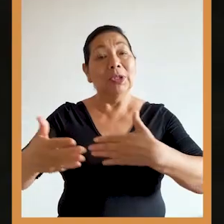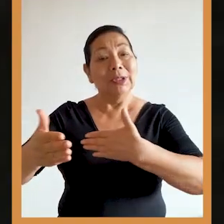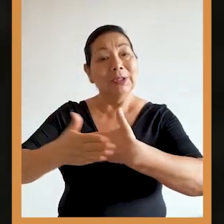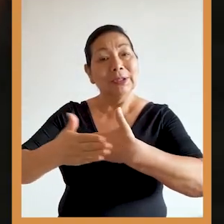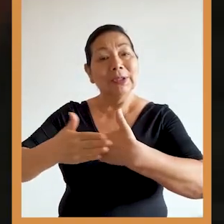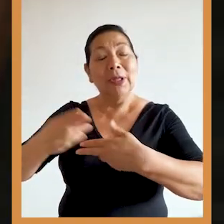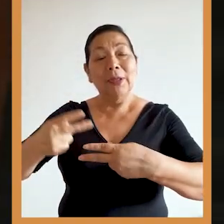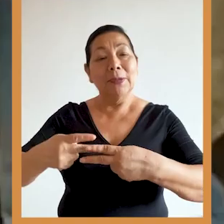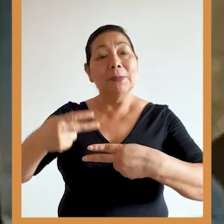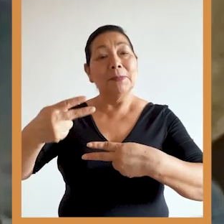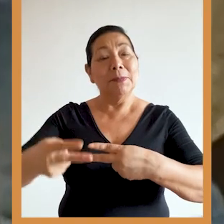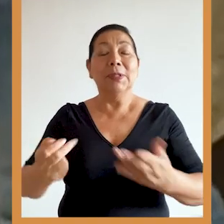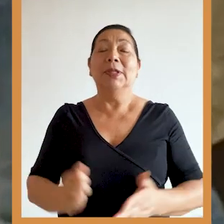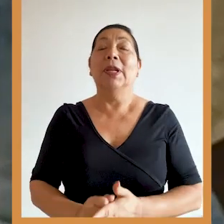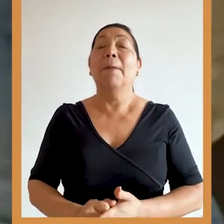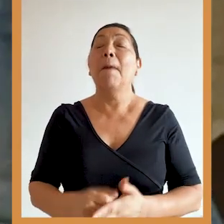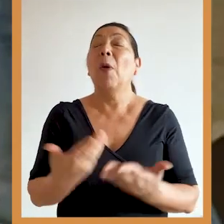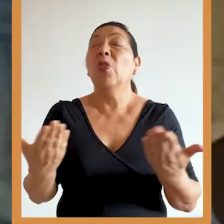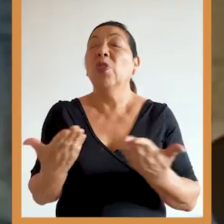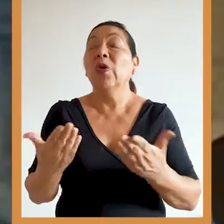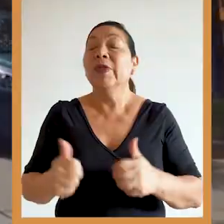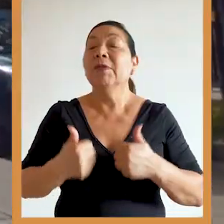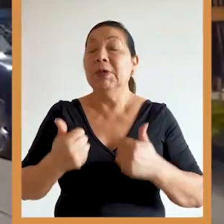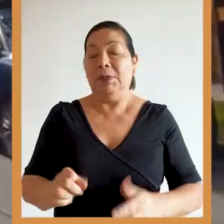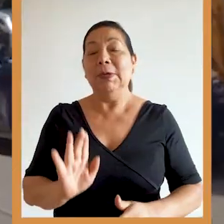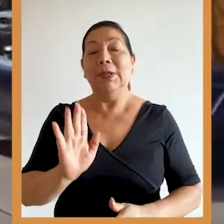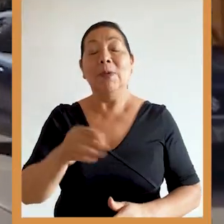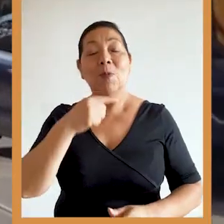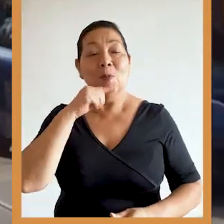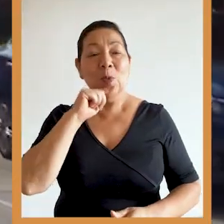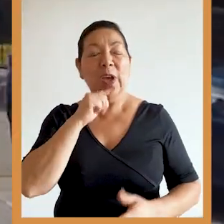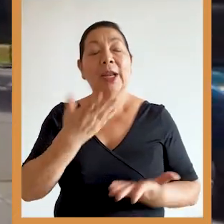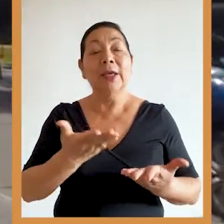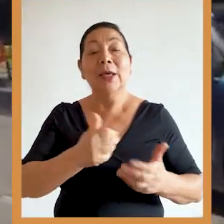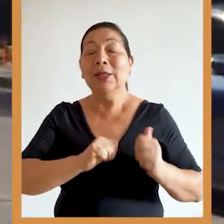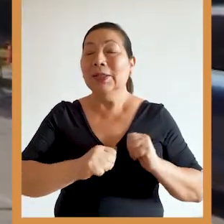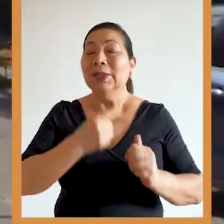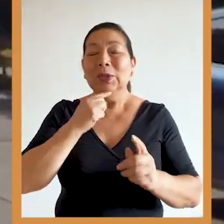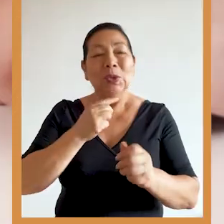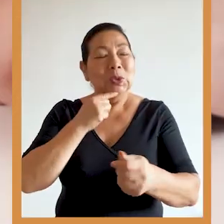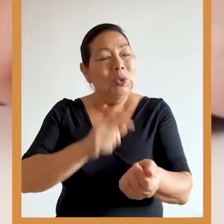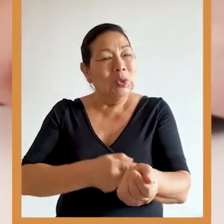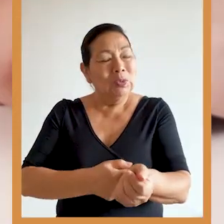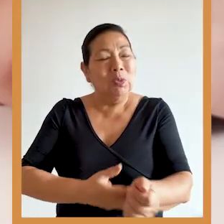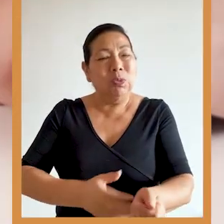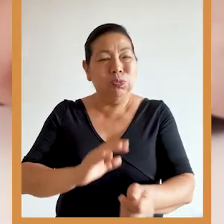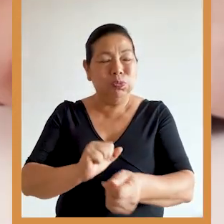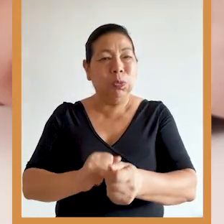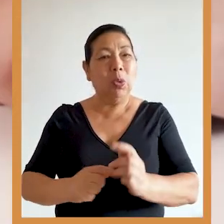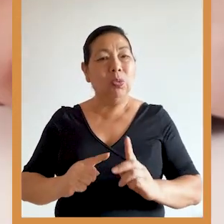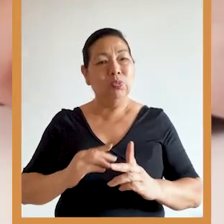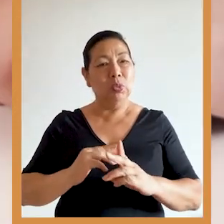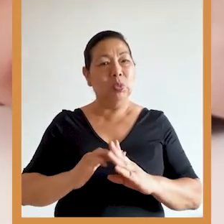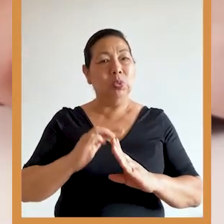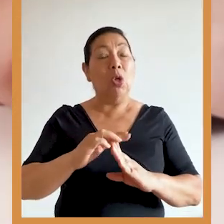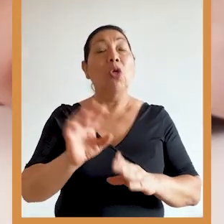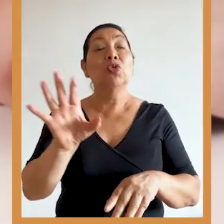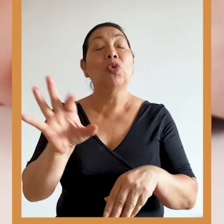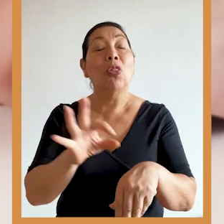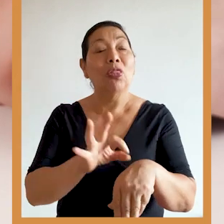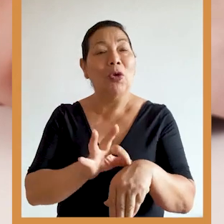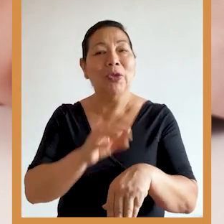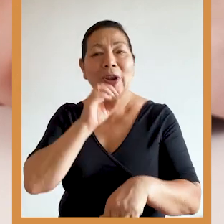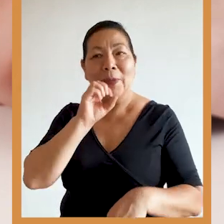áreas comunes próximas a su vivienda o a la del inmueble que ocupa su vecina, quien, por padecer de hipertensión arterial, su médico le